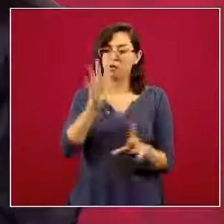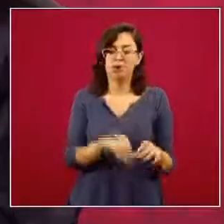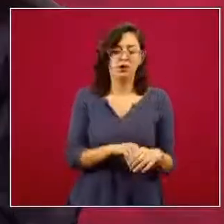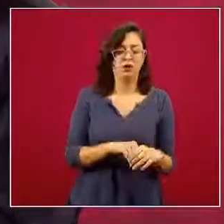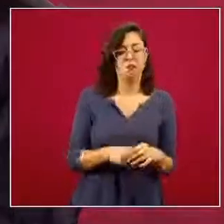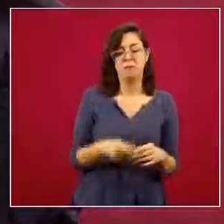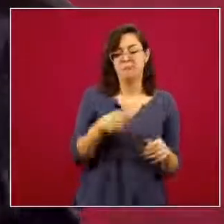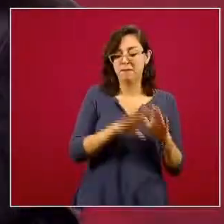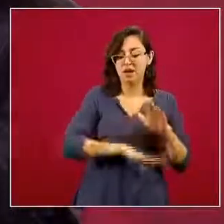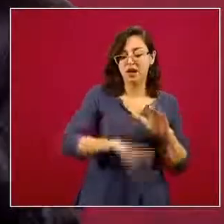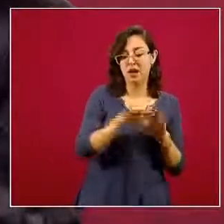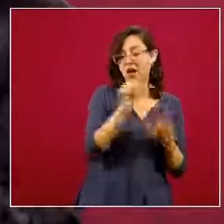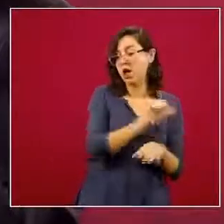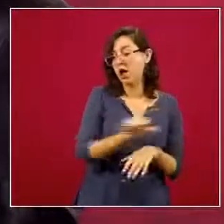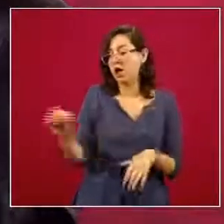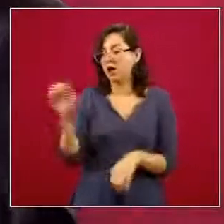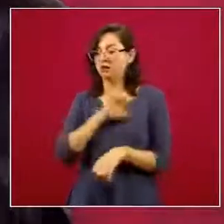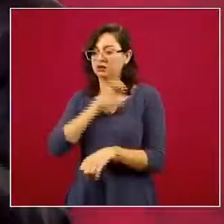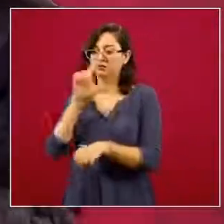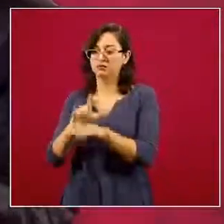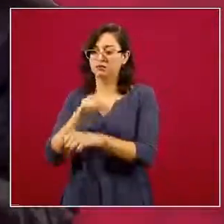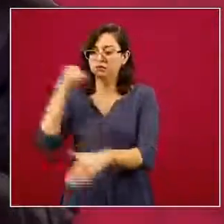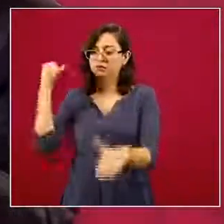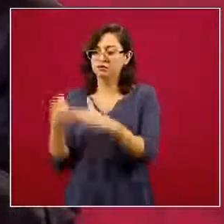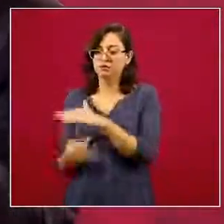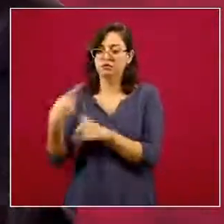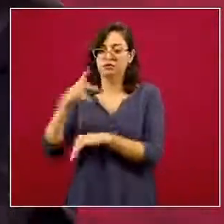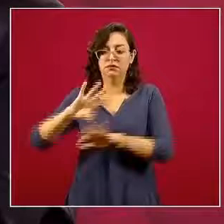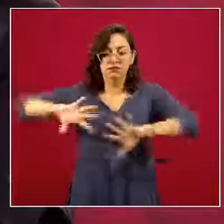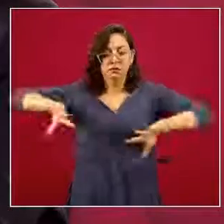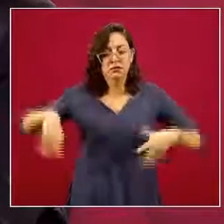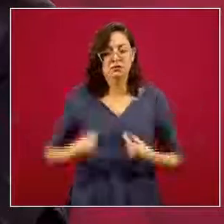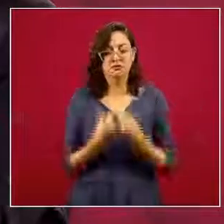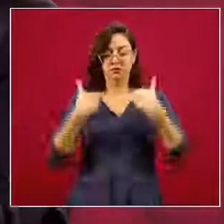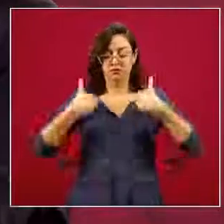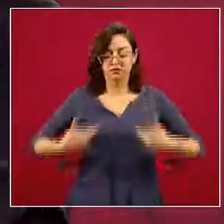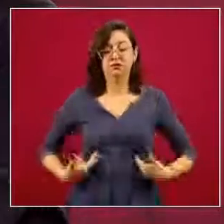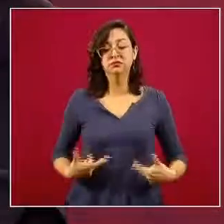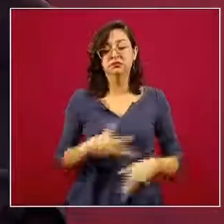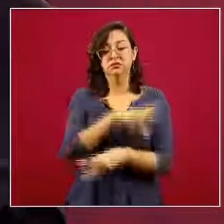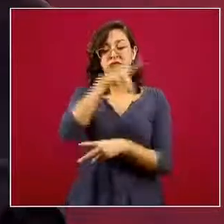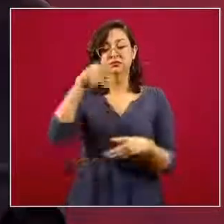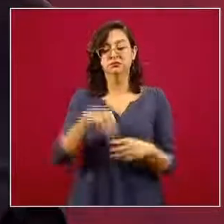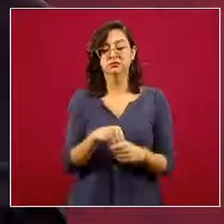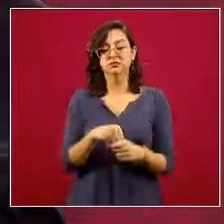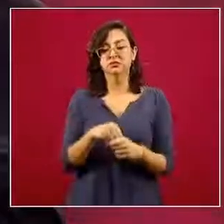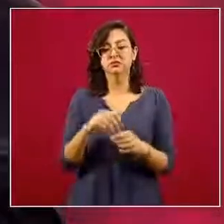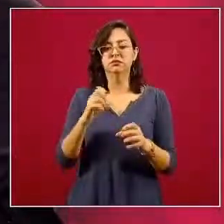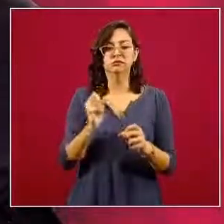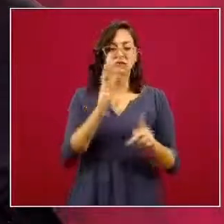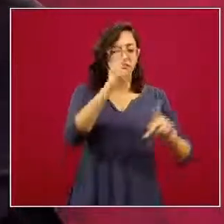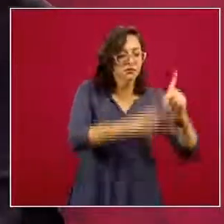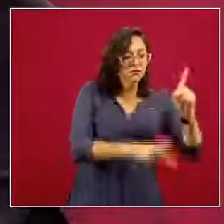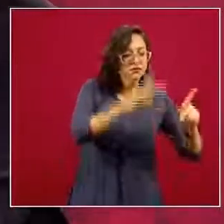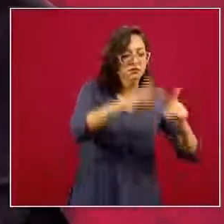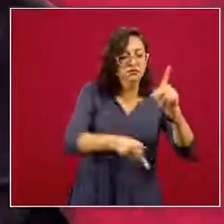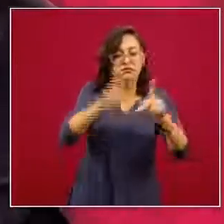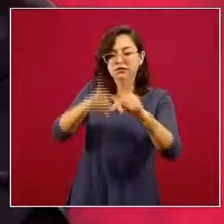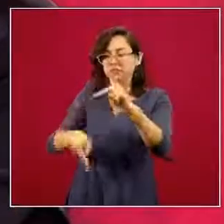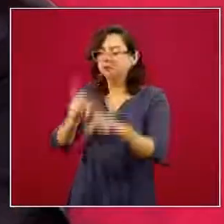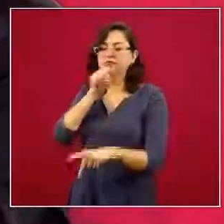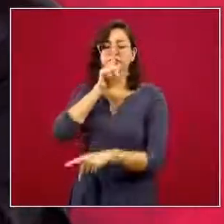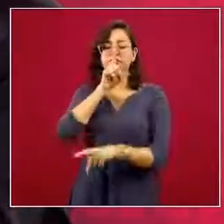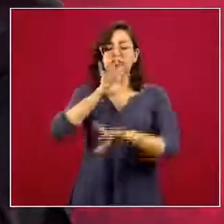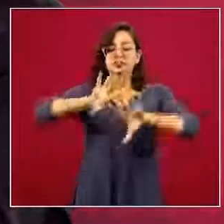medicina especializada, pero con una visión integral de los seres humanos y no con una visión